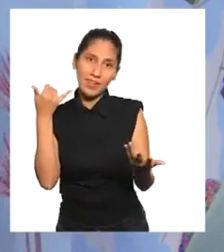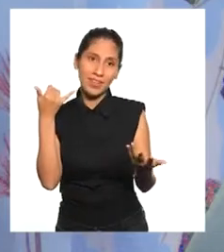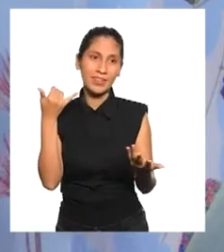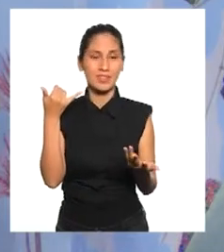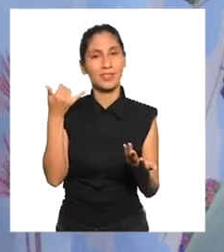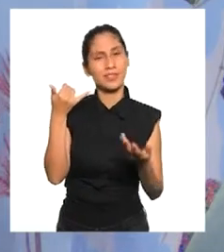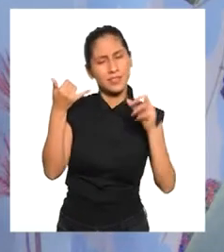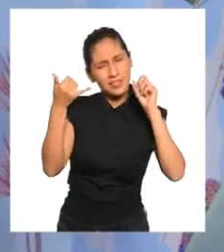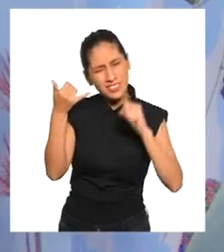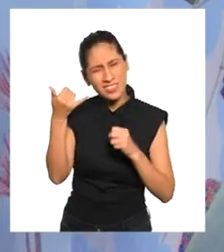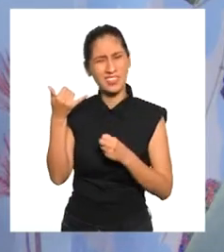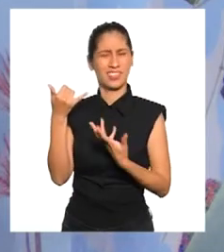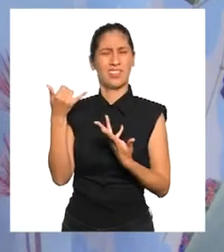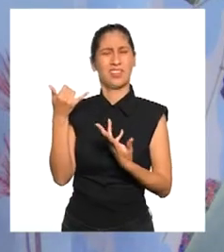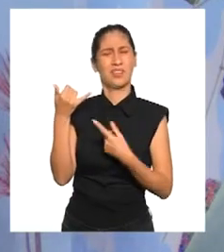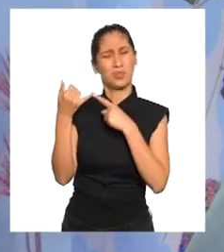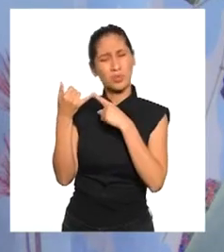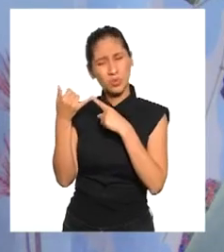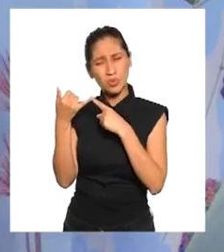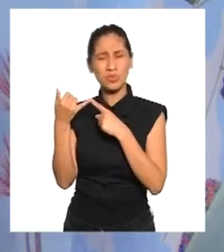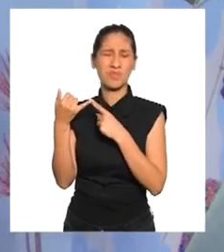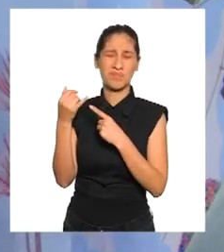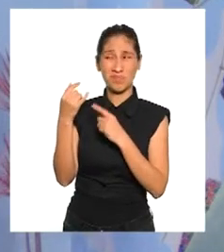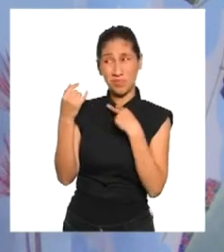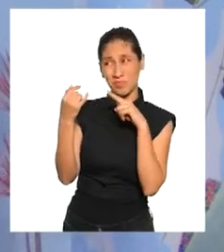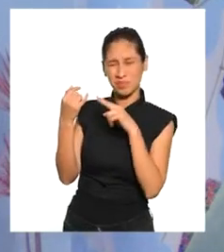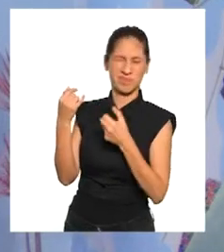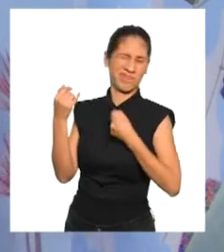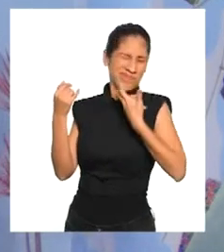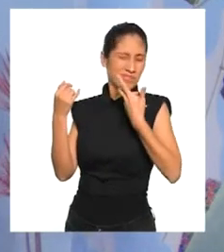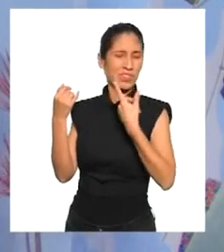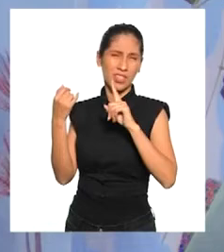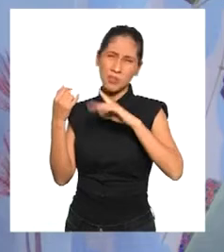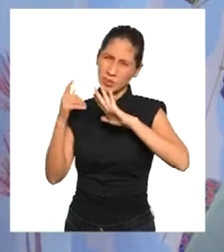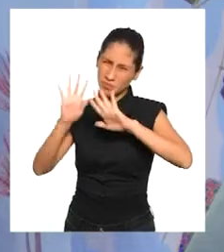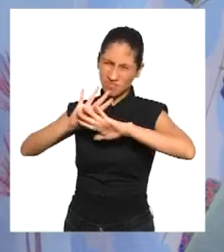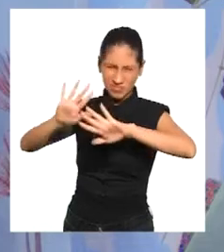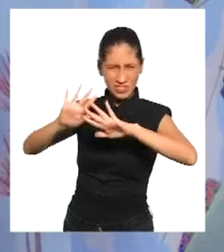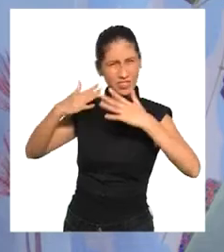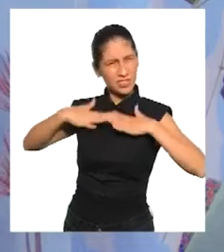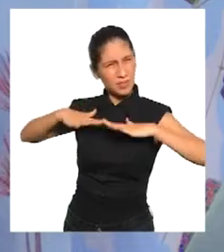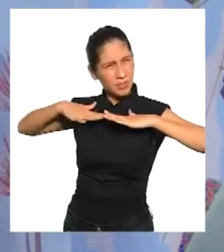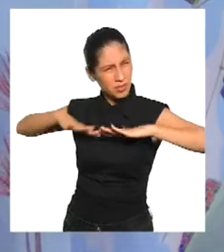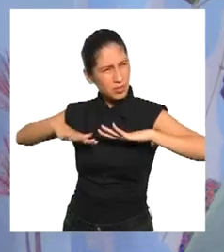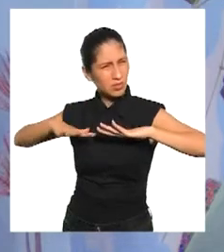Bueno, es que sí, me molestó un poco lo que hiciste, pero ya pasó, no importa.